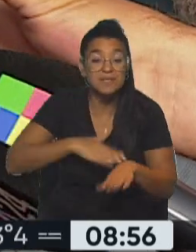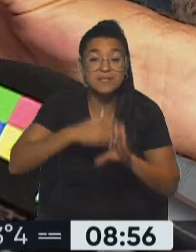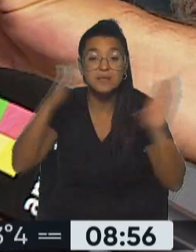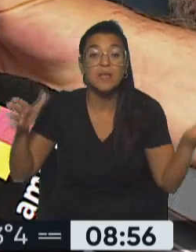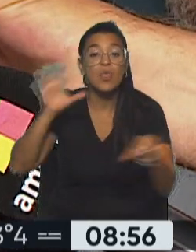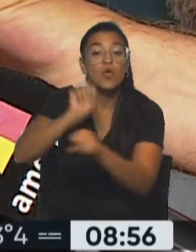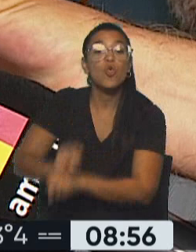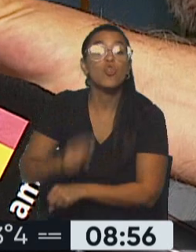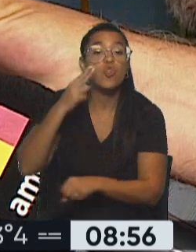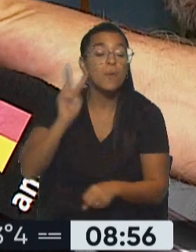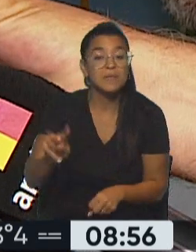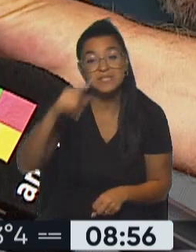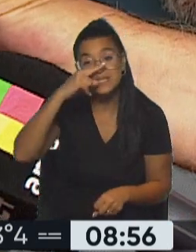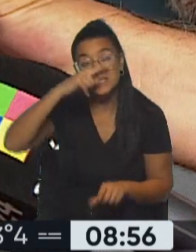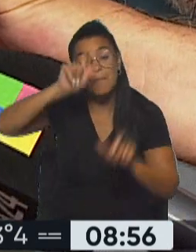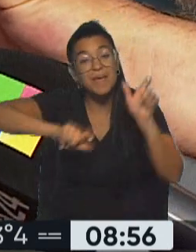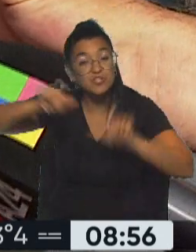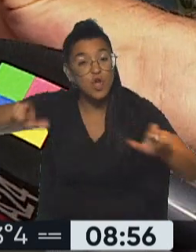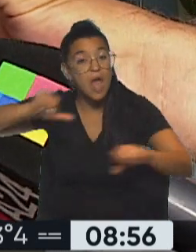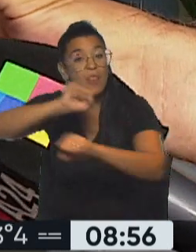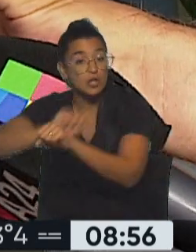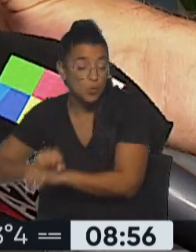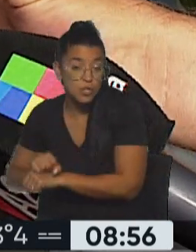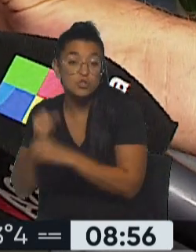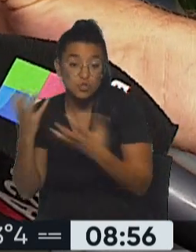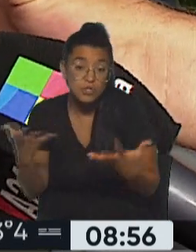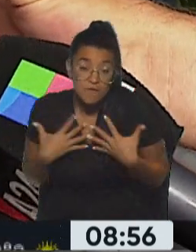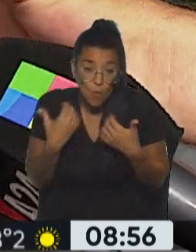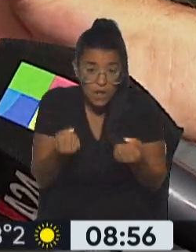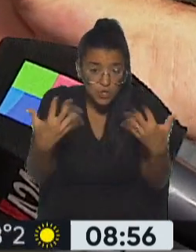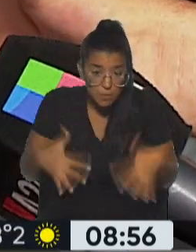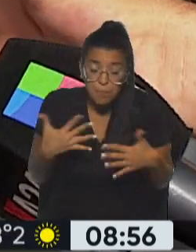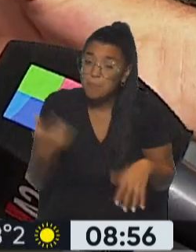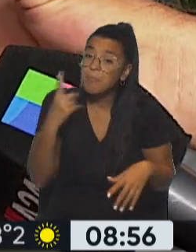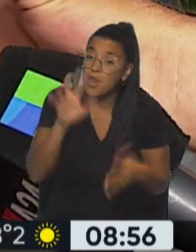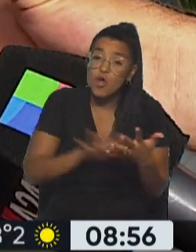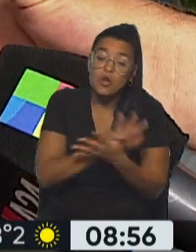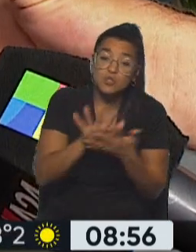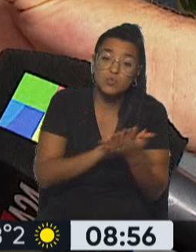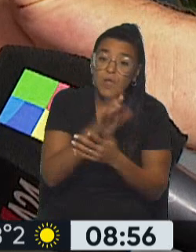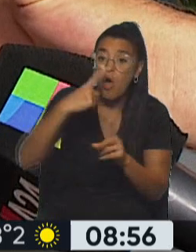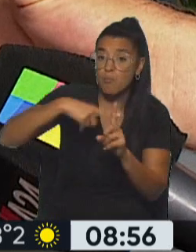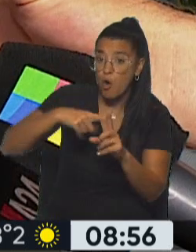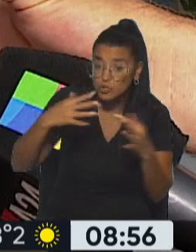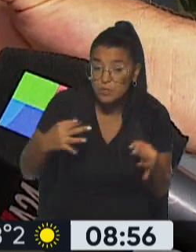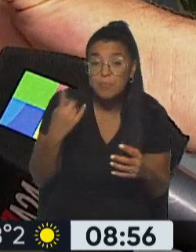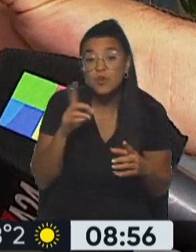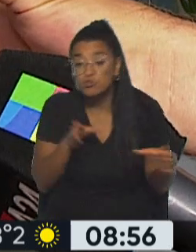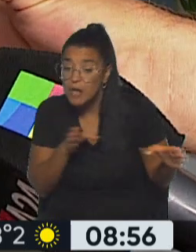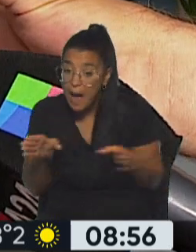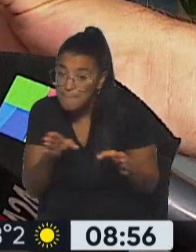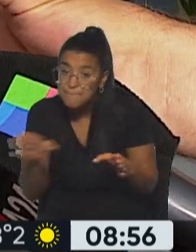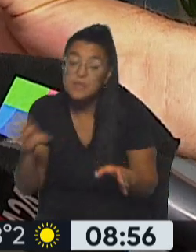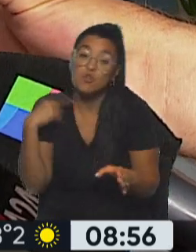detuvimos 2.077 personas. Quiere decir que el esfuerzo ha sido muy grande, pero con resultados muy positivos. El camino que elegimos es